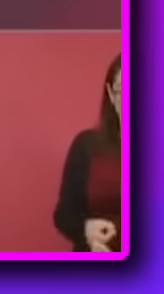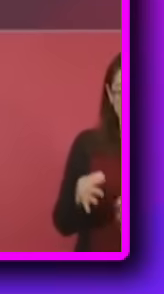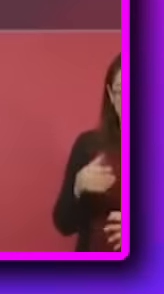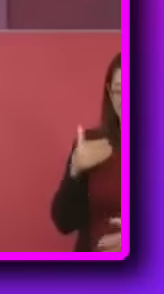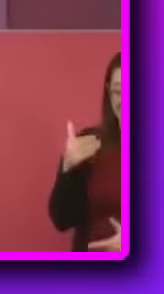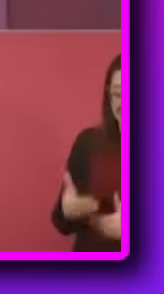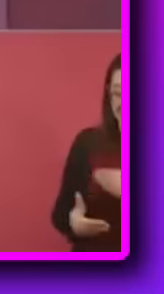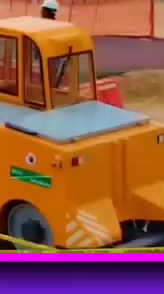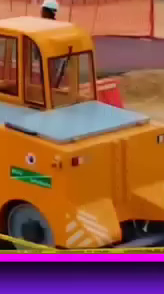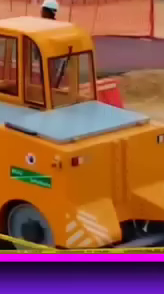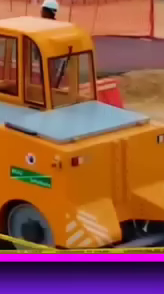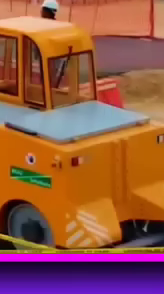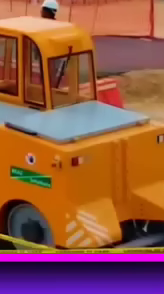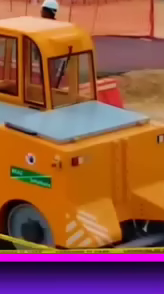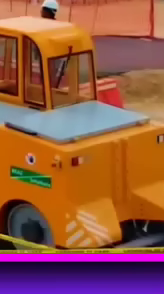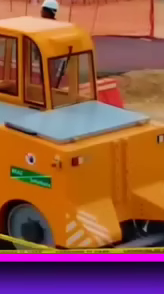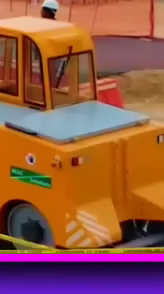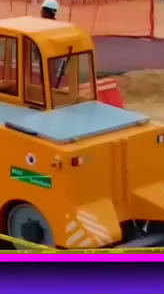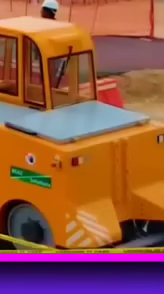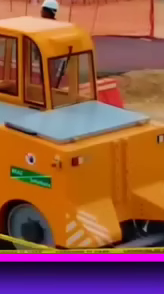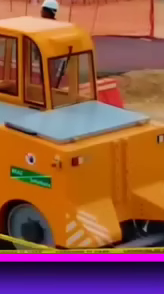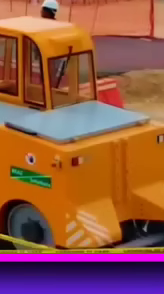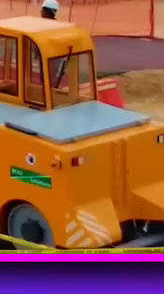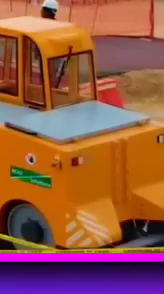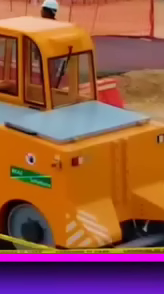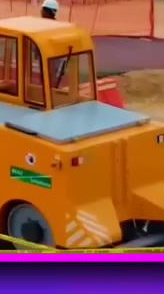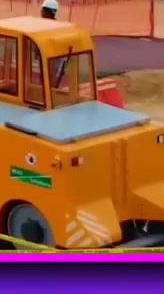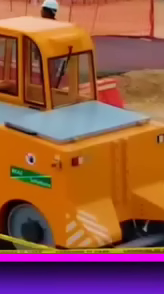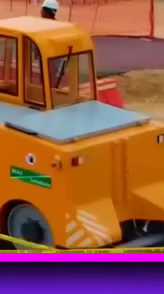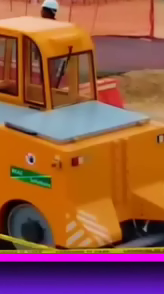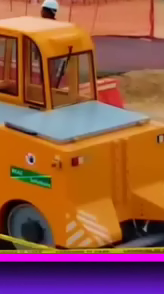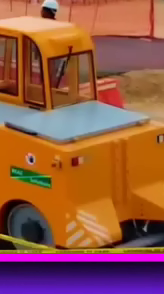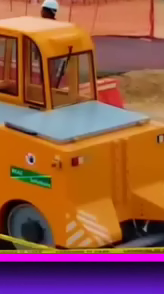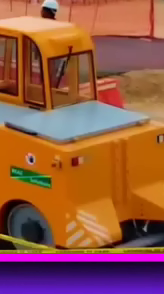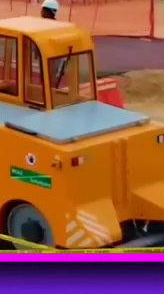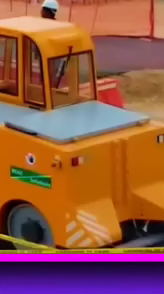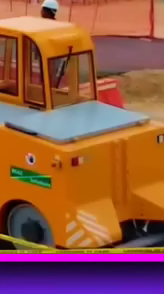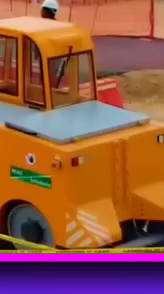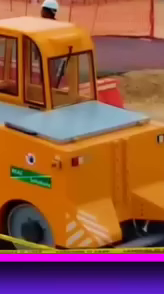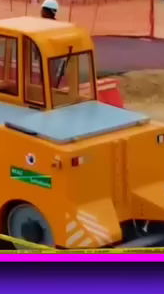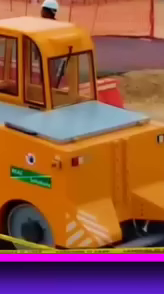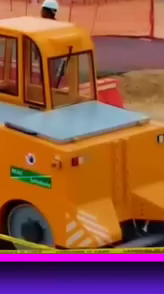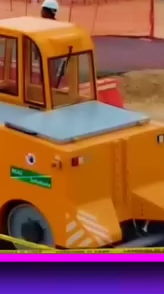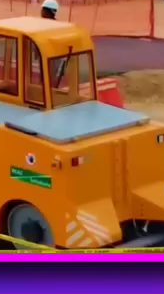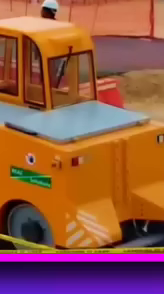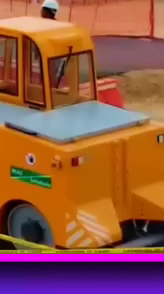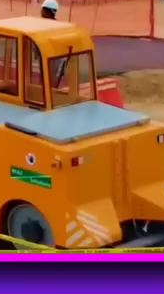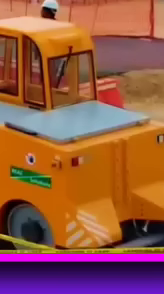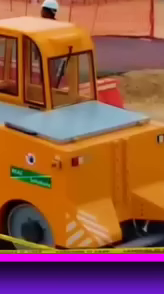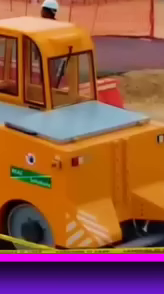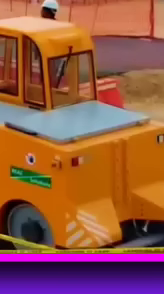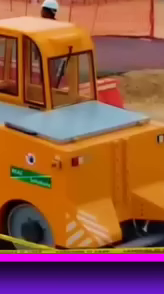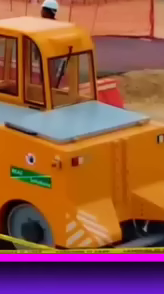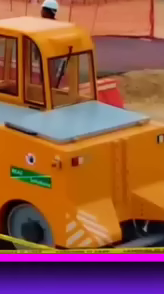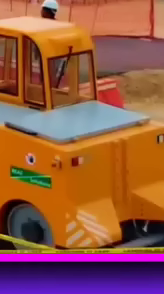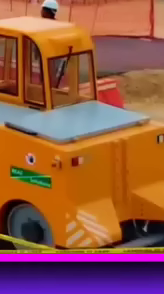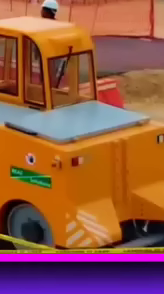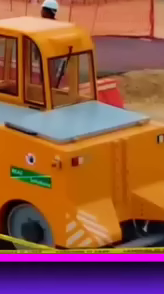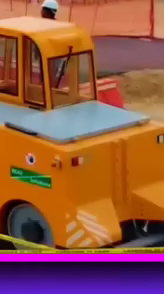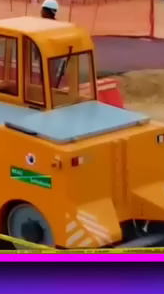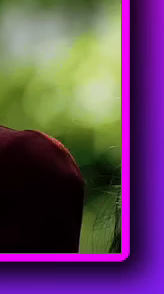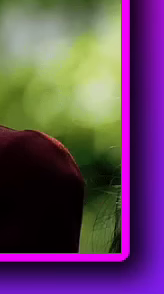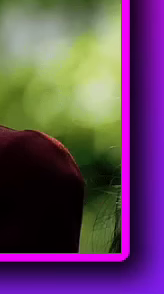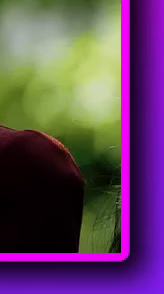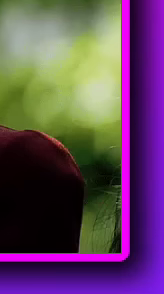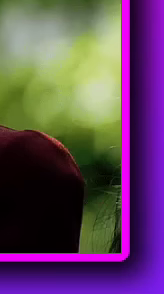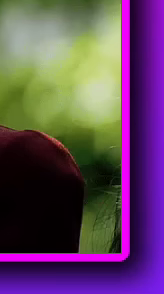qué diablos quiere más dinero? ¿Para un tren Maya inservible? ¿Para un aeropuerto que no funciona? ¿Para una refinería que no